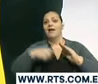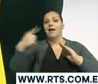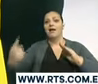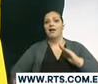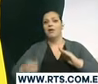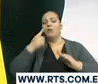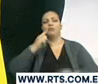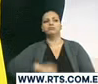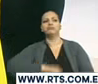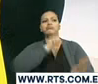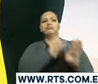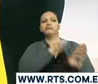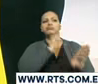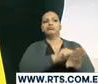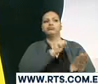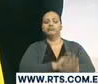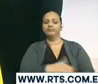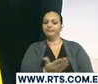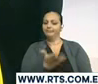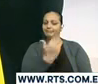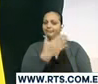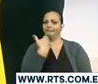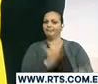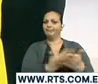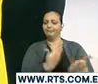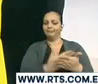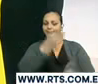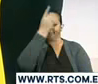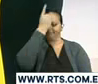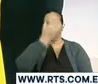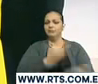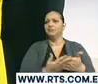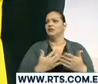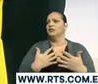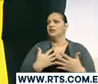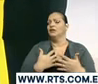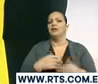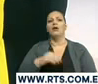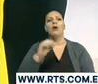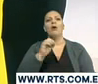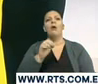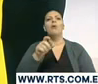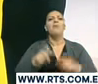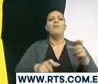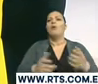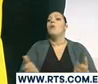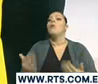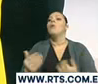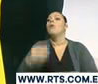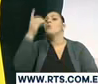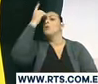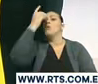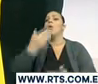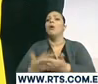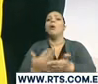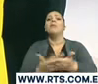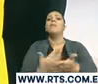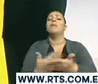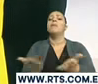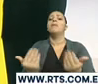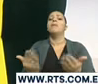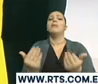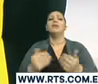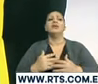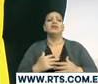el chulquero esté por allí amenazándole, Jesucristo le va a dar paz y le va a dar la salida de todos los problemas. Busquen primeramente a Dios y